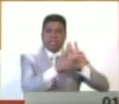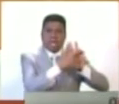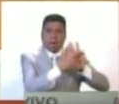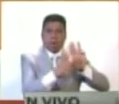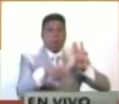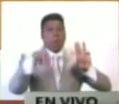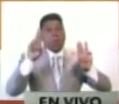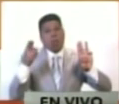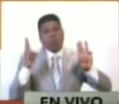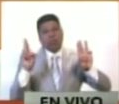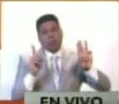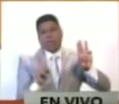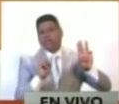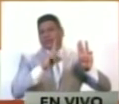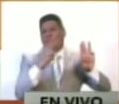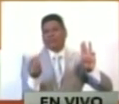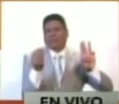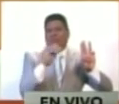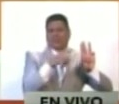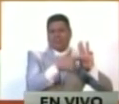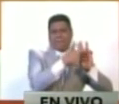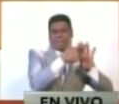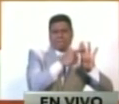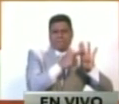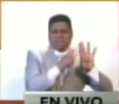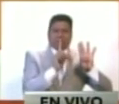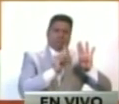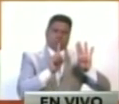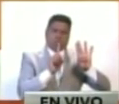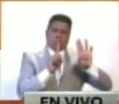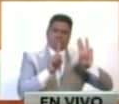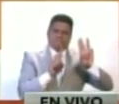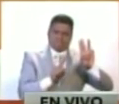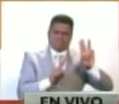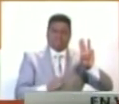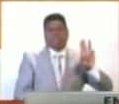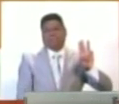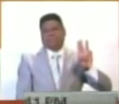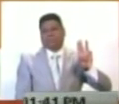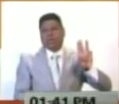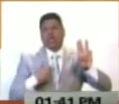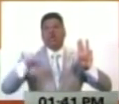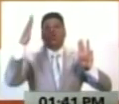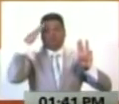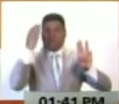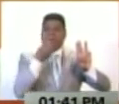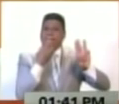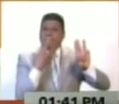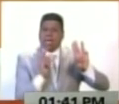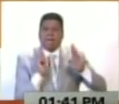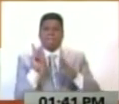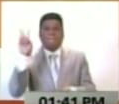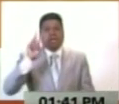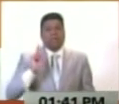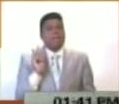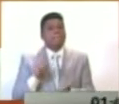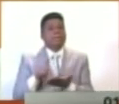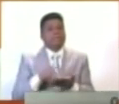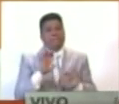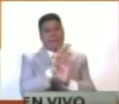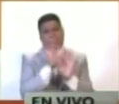a esta posición. Sobre el relacionamiento externo, tú sabes bien que Venezuela no participa de las